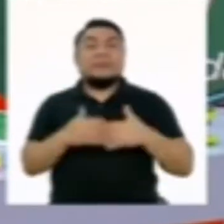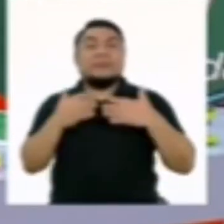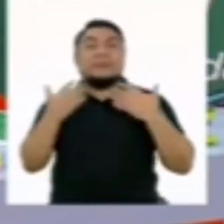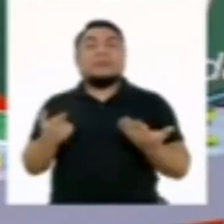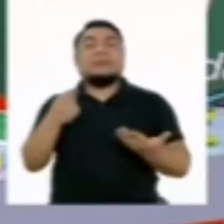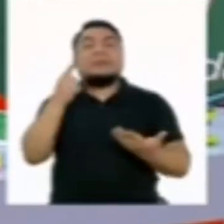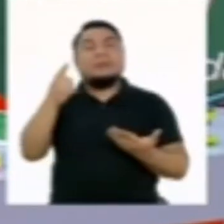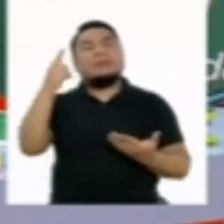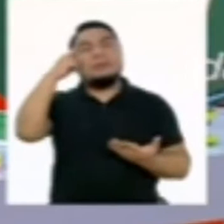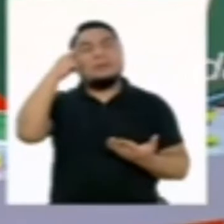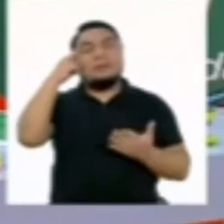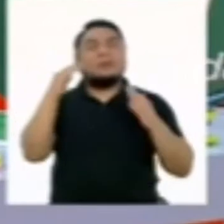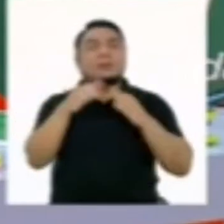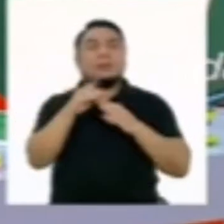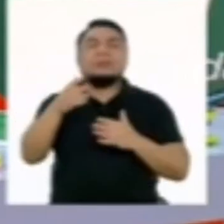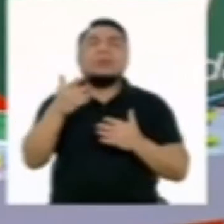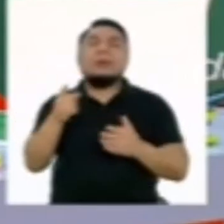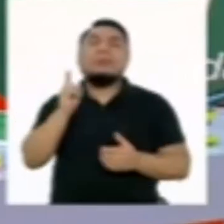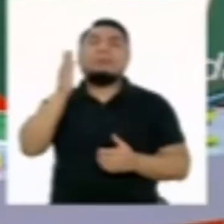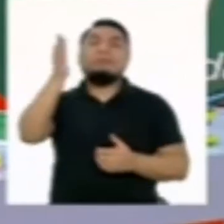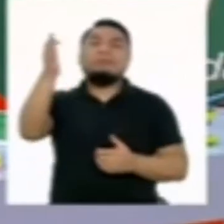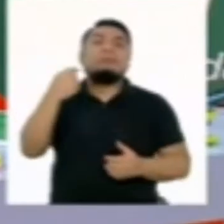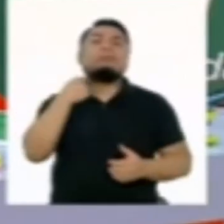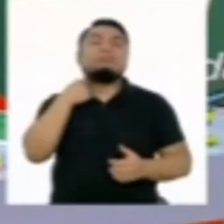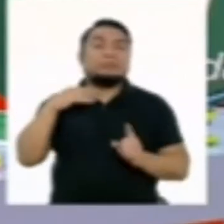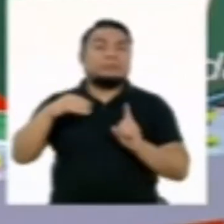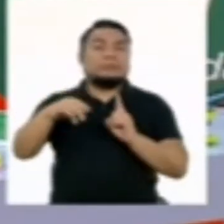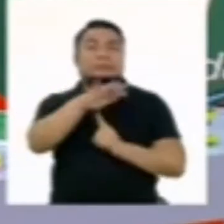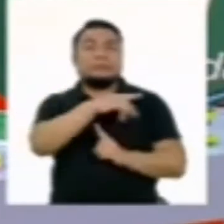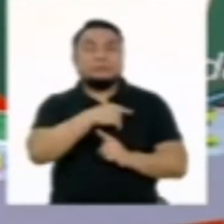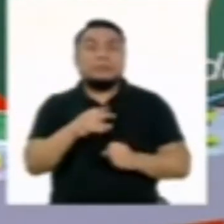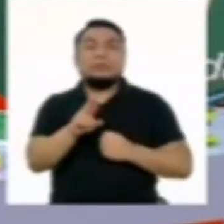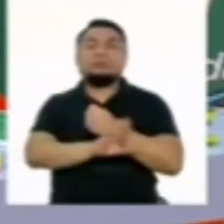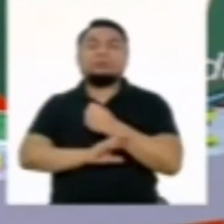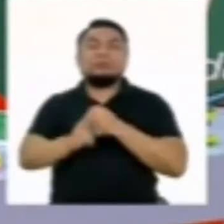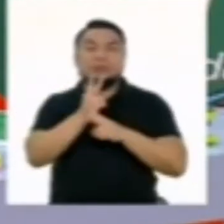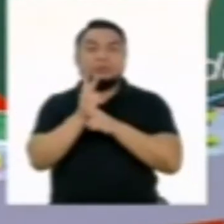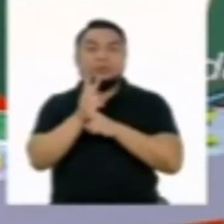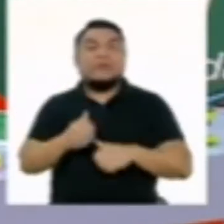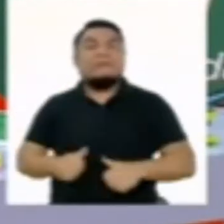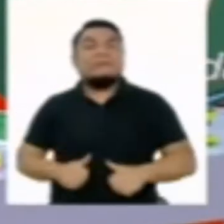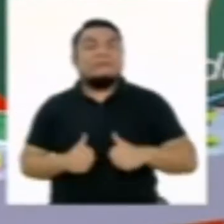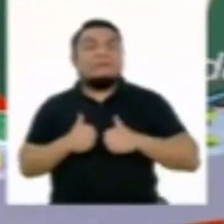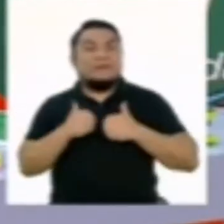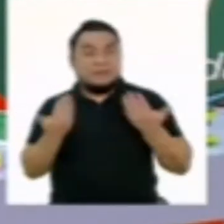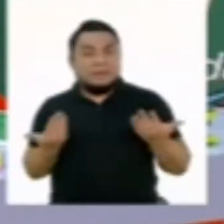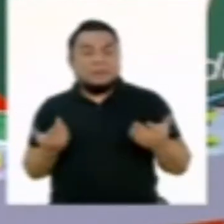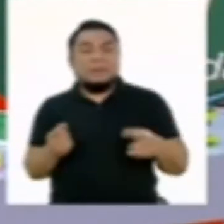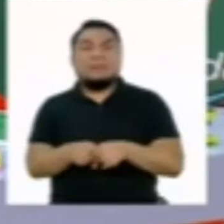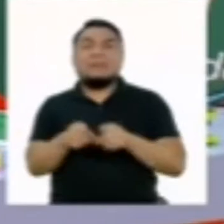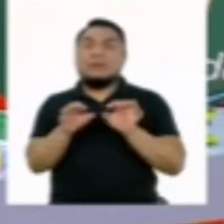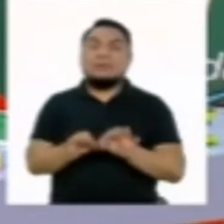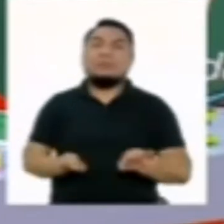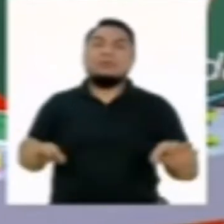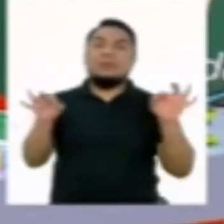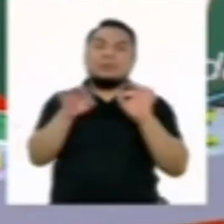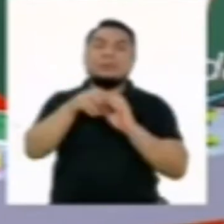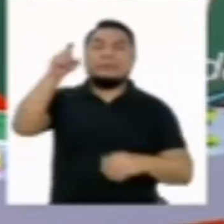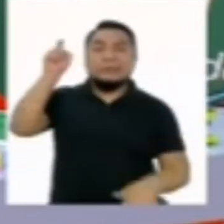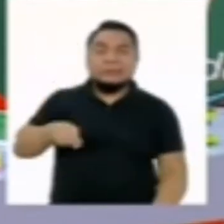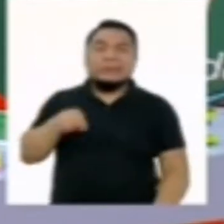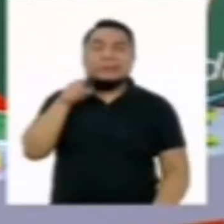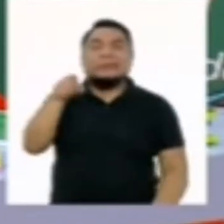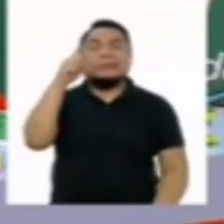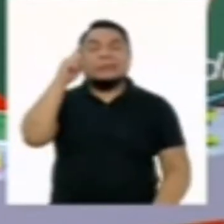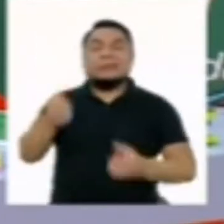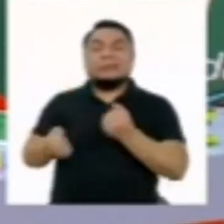pensaremos en sus causas y en sus consecuencias en el ambiente, en nuestra seguridad y calidad de vida, así como en lo importante y